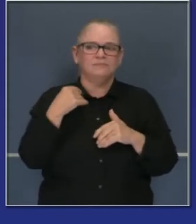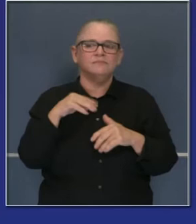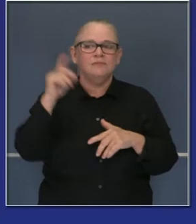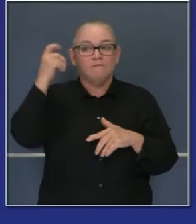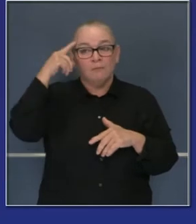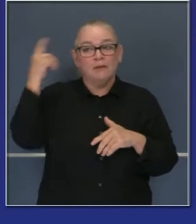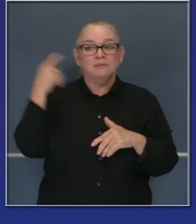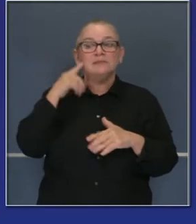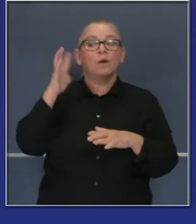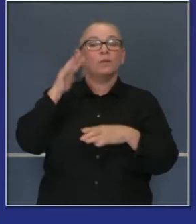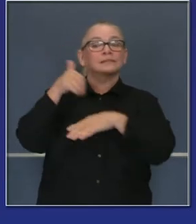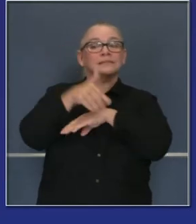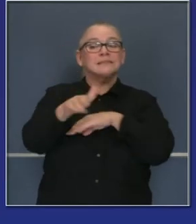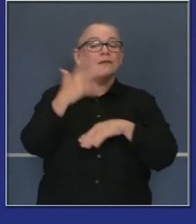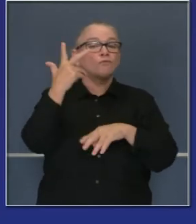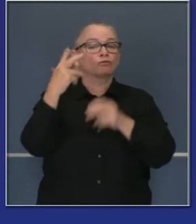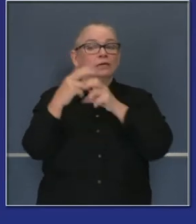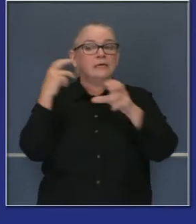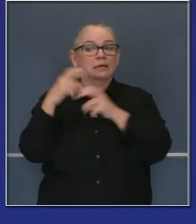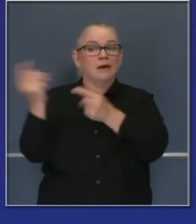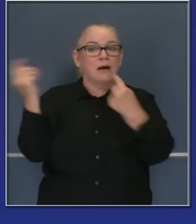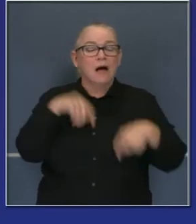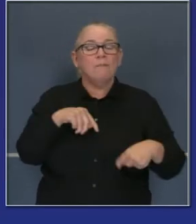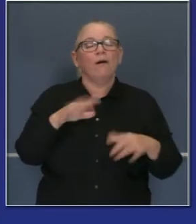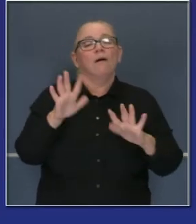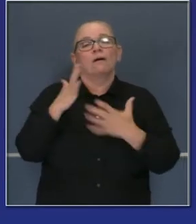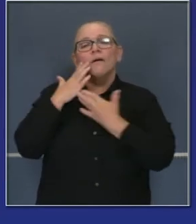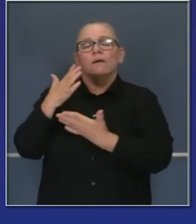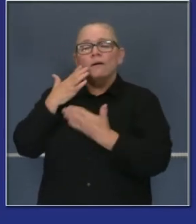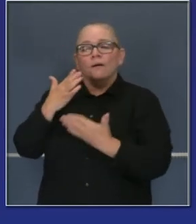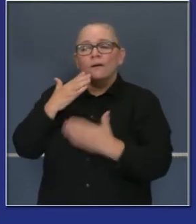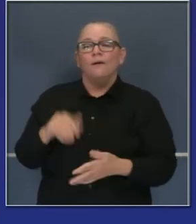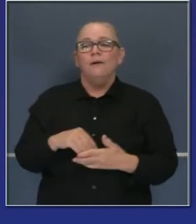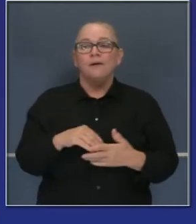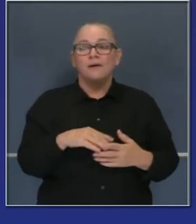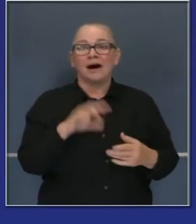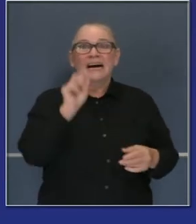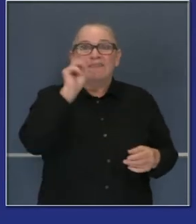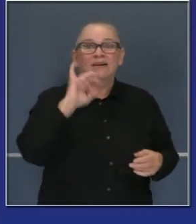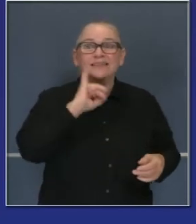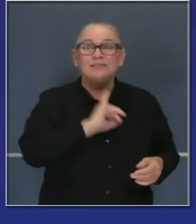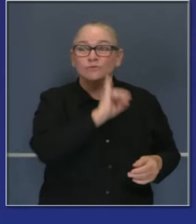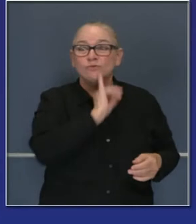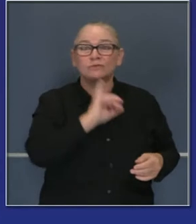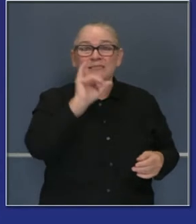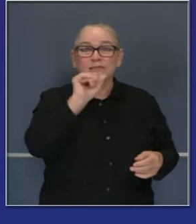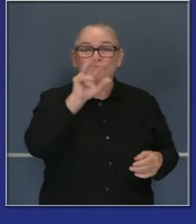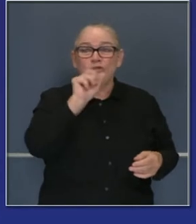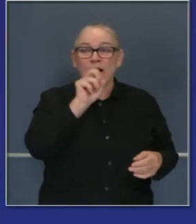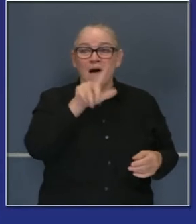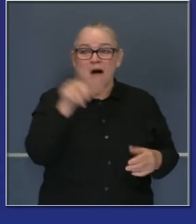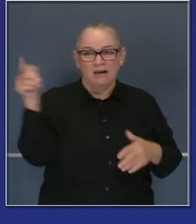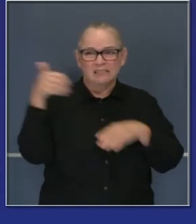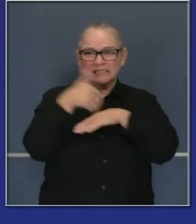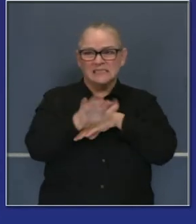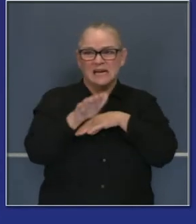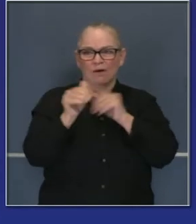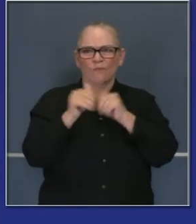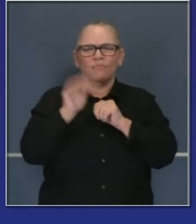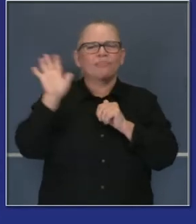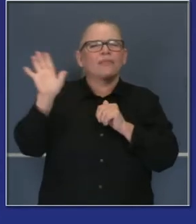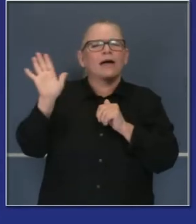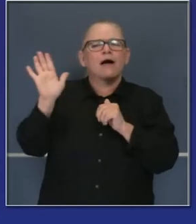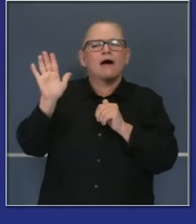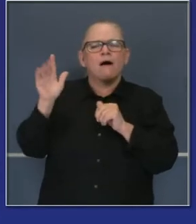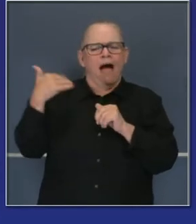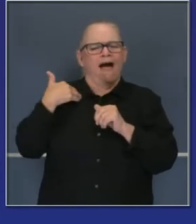tenemos tenemos varios bomberos de israel que tuve el privilegio de hablar con el primer